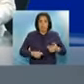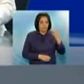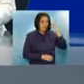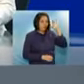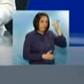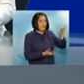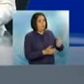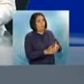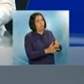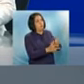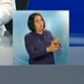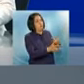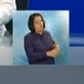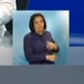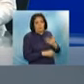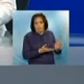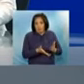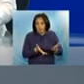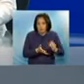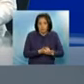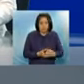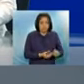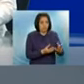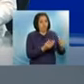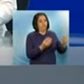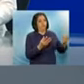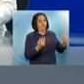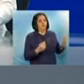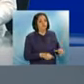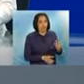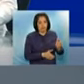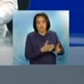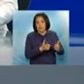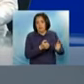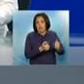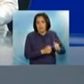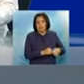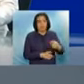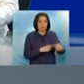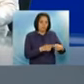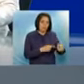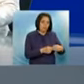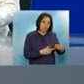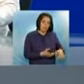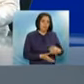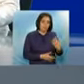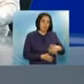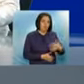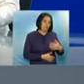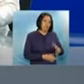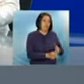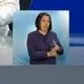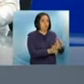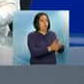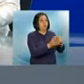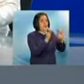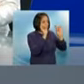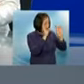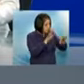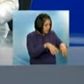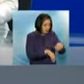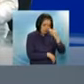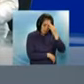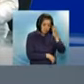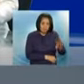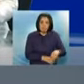caos que tenemos y no tenemos capacidad, por supuesto, para la cantidad de vehículos que hay diariamente. Y por eso diariamente todos luchamos contra un tránsito espantoso,